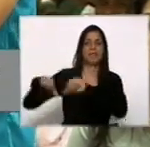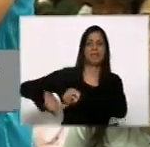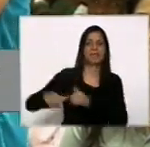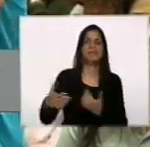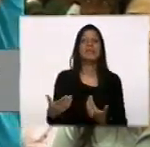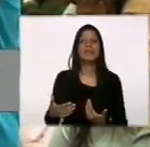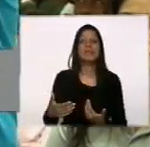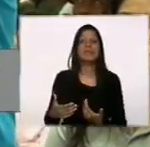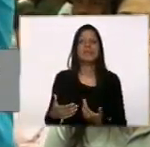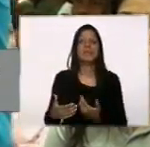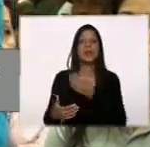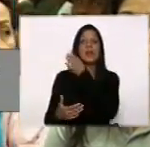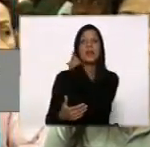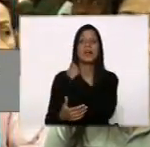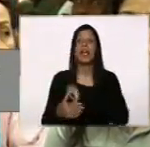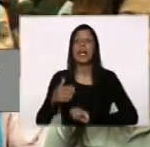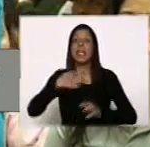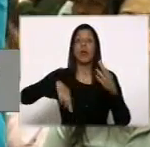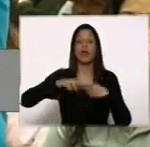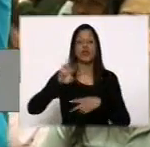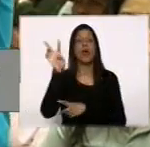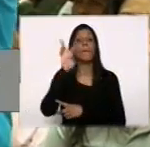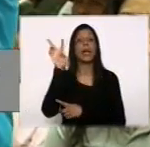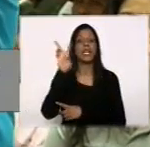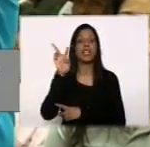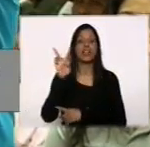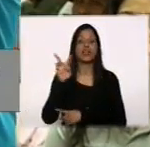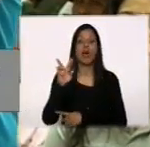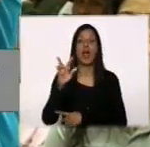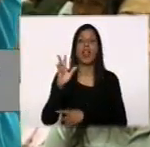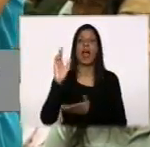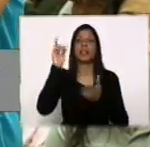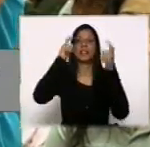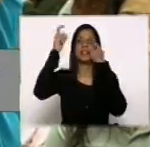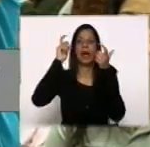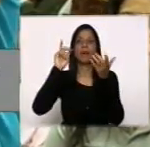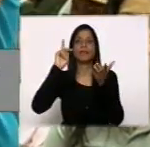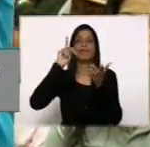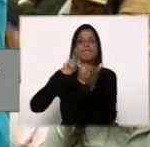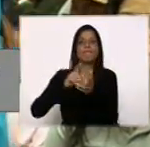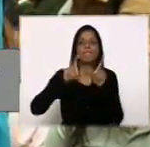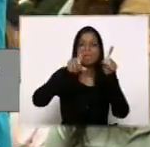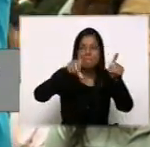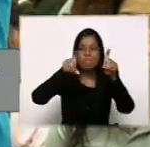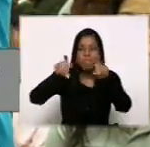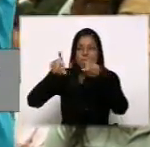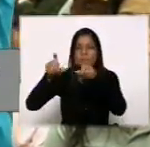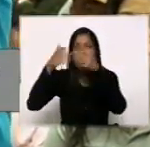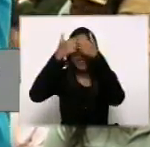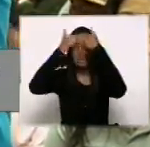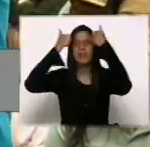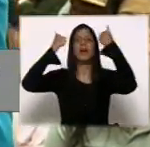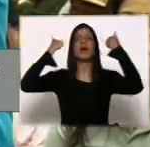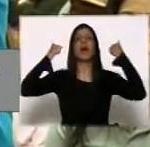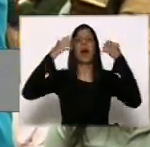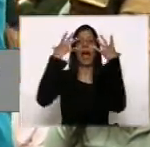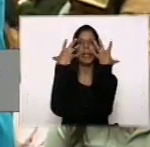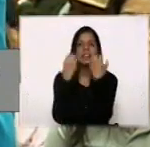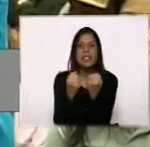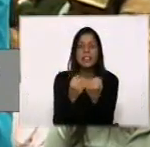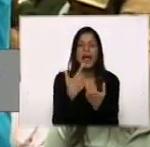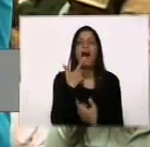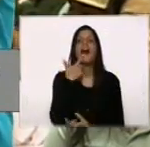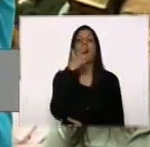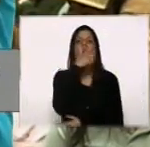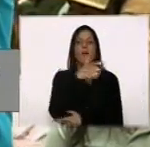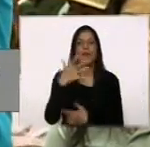eso, pero la revolución bolivariana les fue quitando ese velo de oscuridad, de desesperanza y de dolor y de